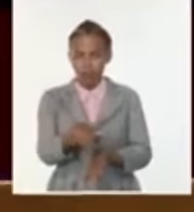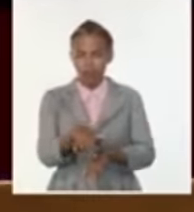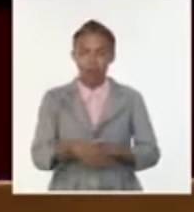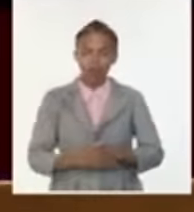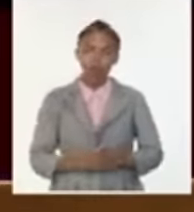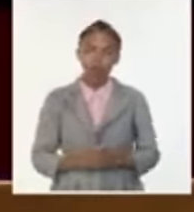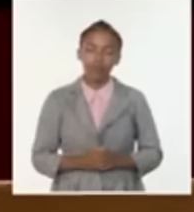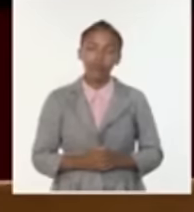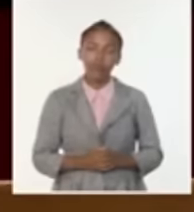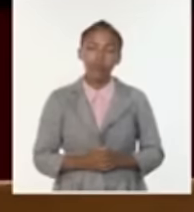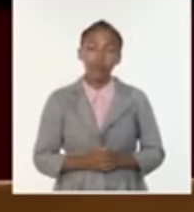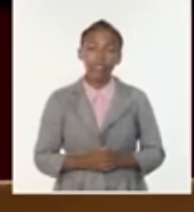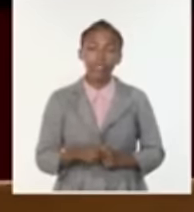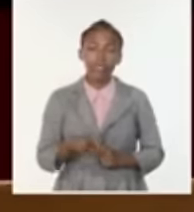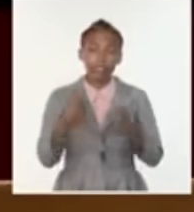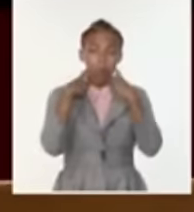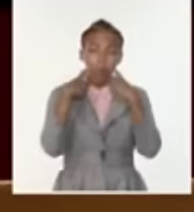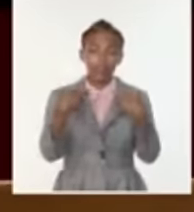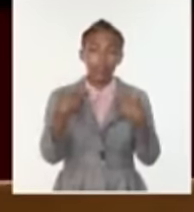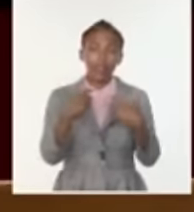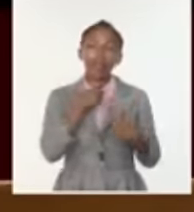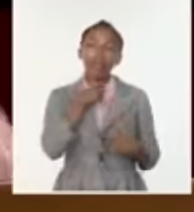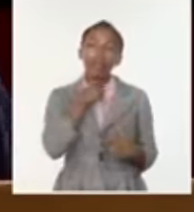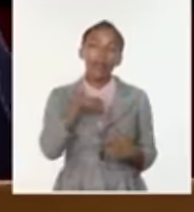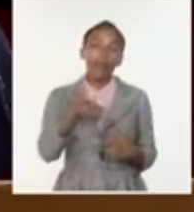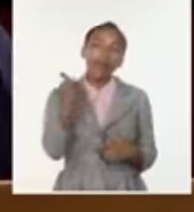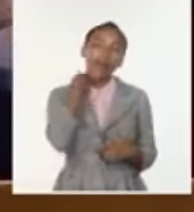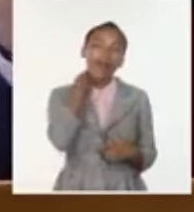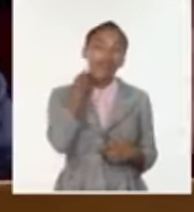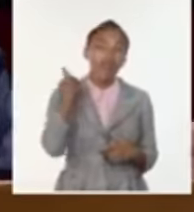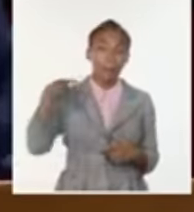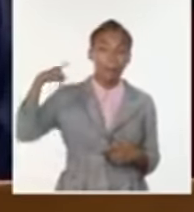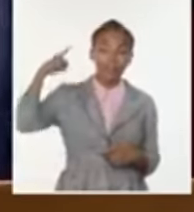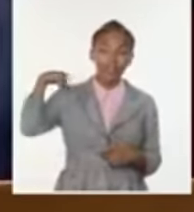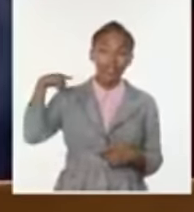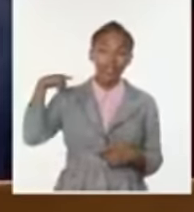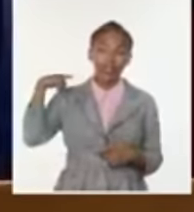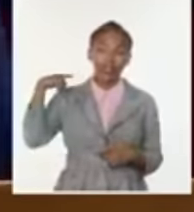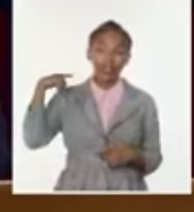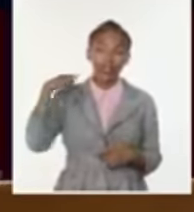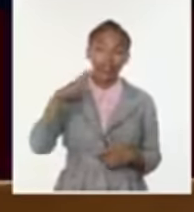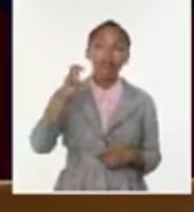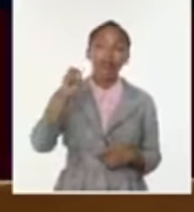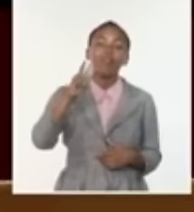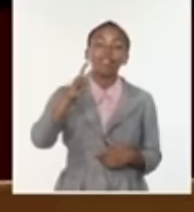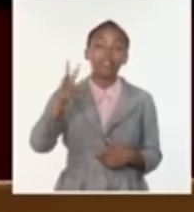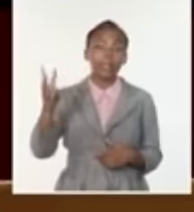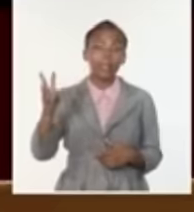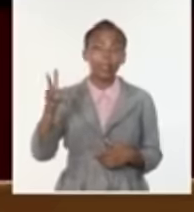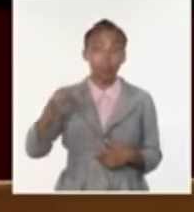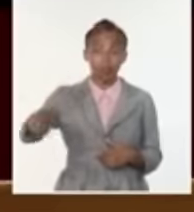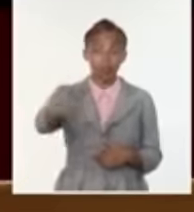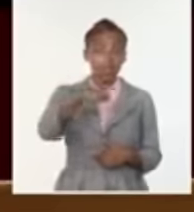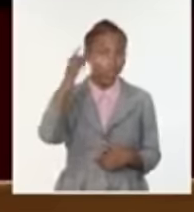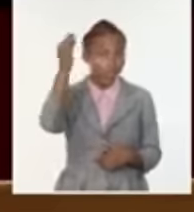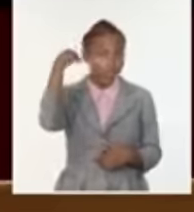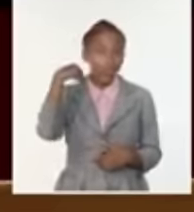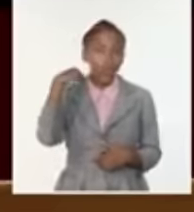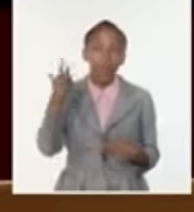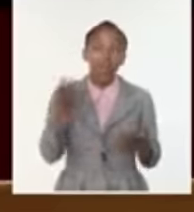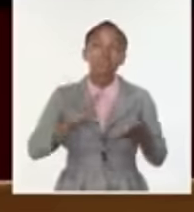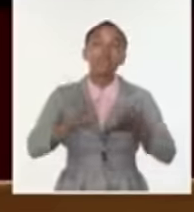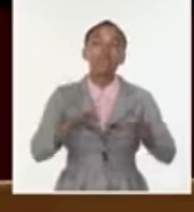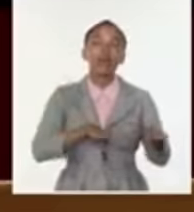Debe tenerse en cuenta que durante el año 2023, para que se tenga una referencia, las formas de gestión